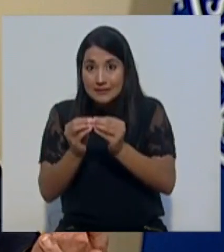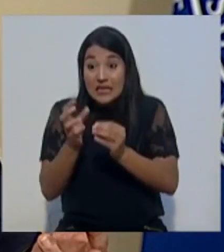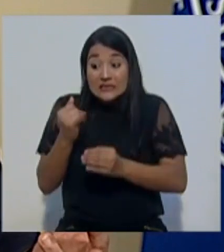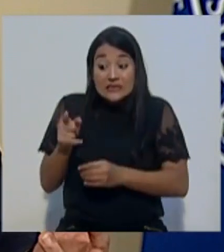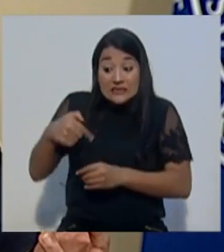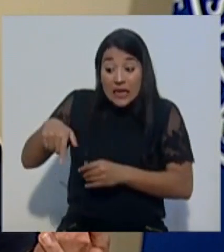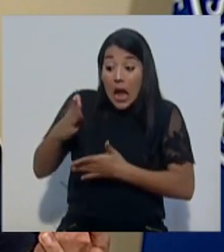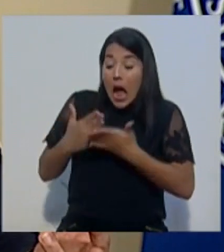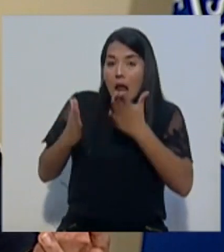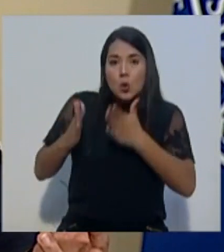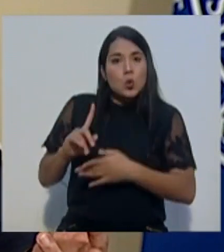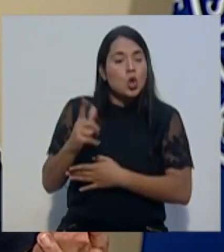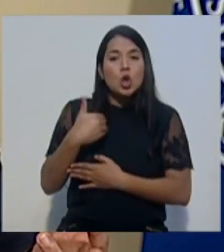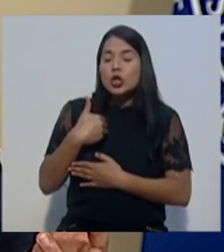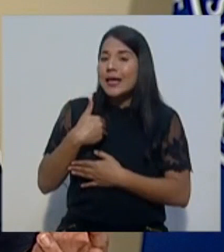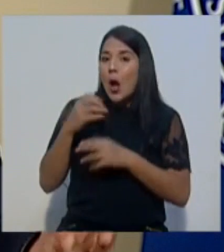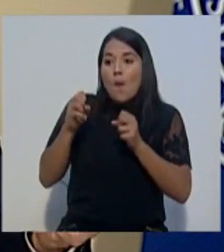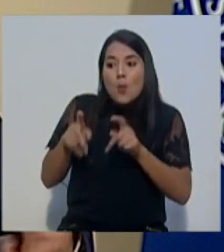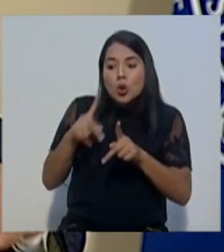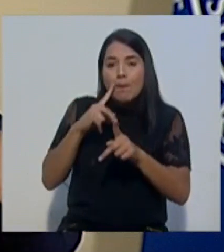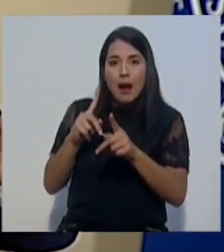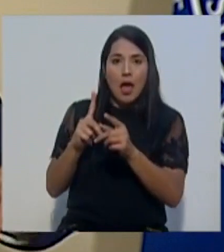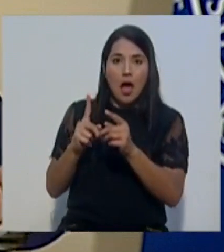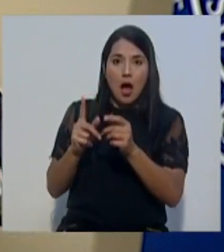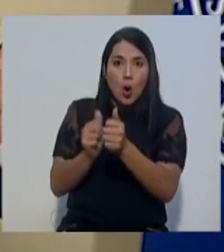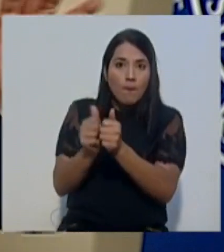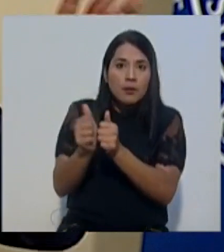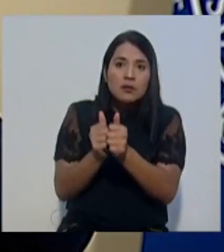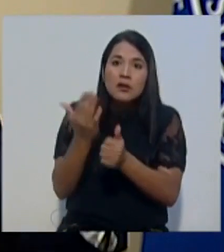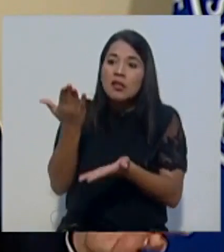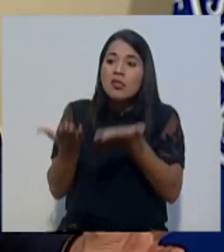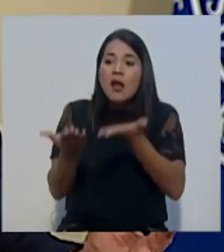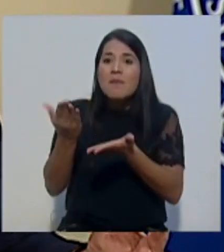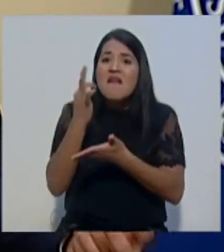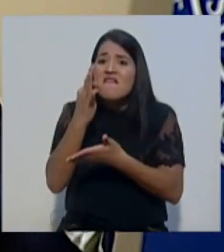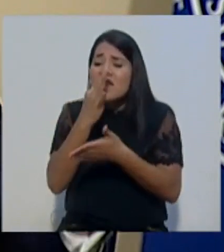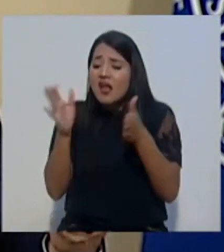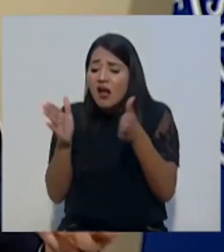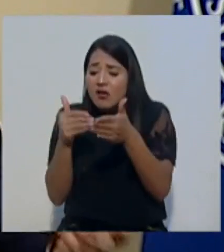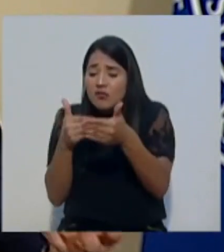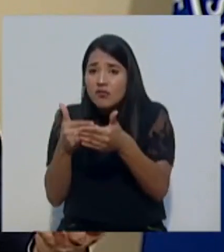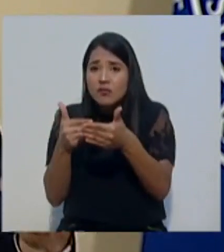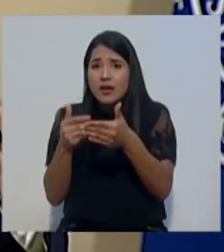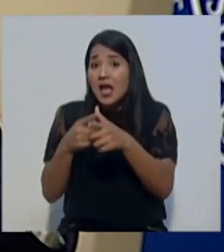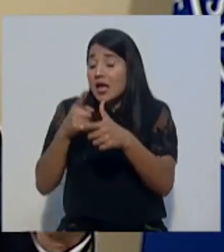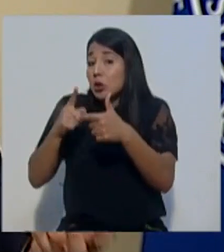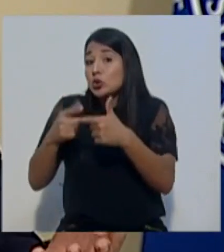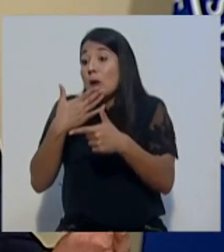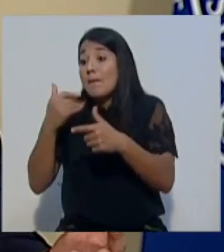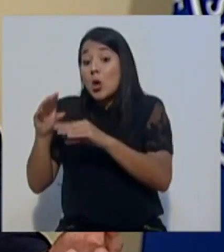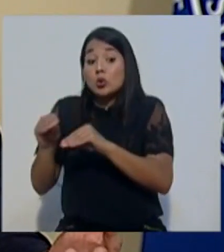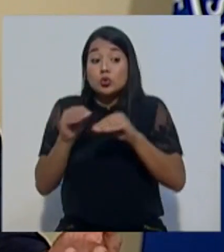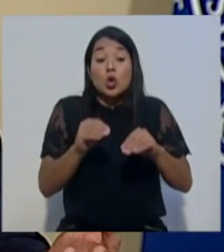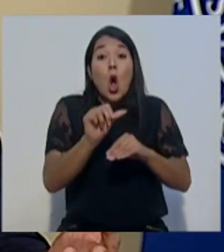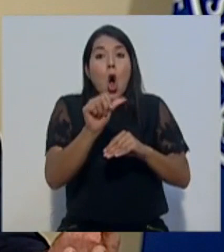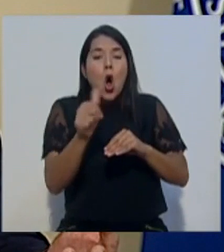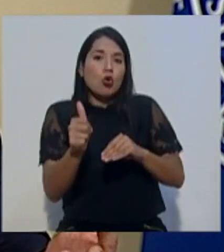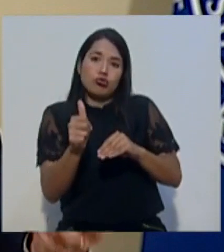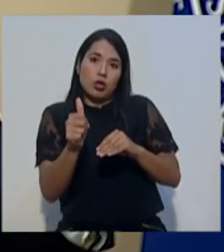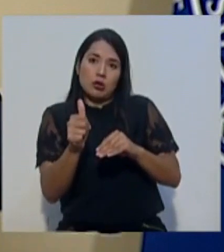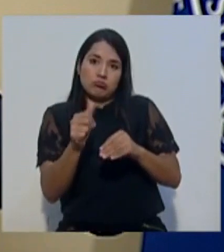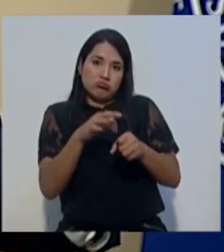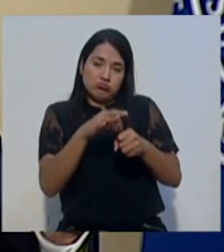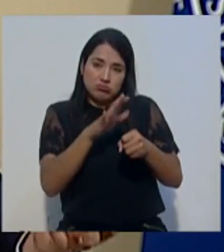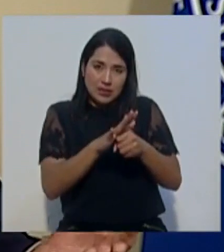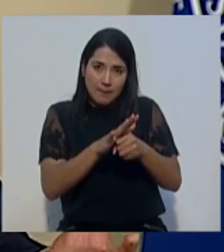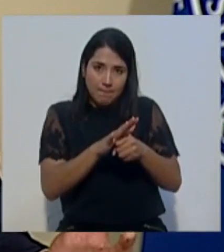competir, sea por tierra, sea por otra cosa, puedan trasladarse a otra actividad que les dé una forma de vida,